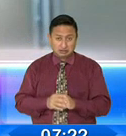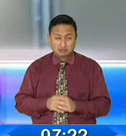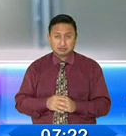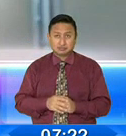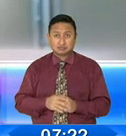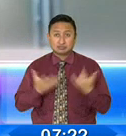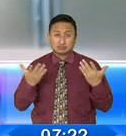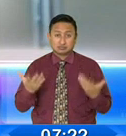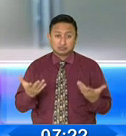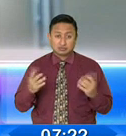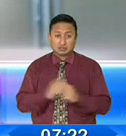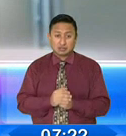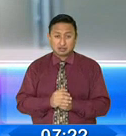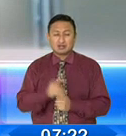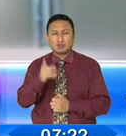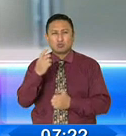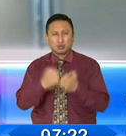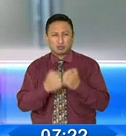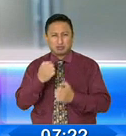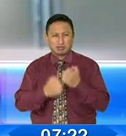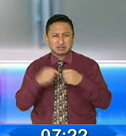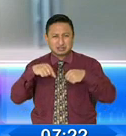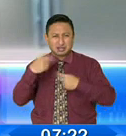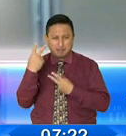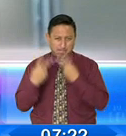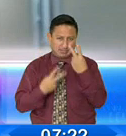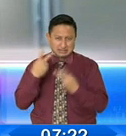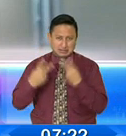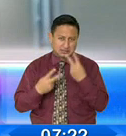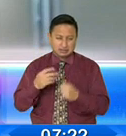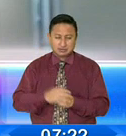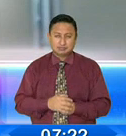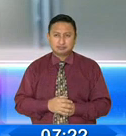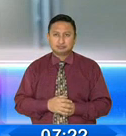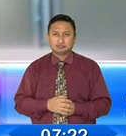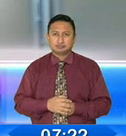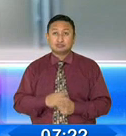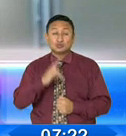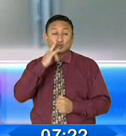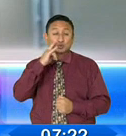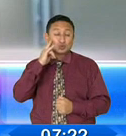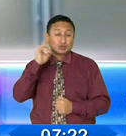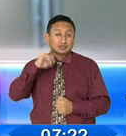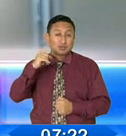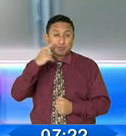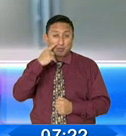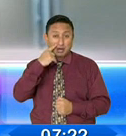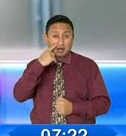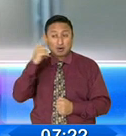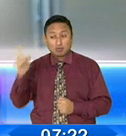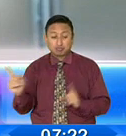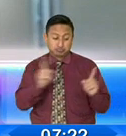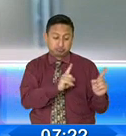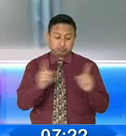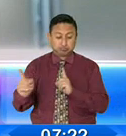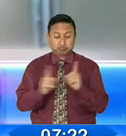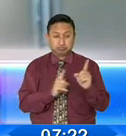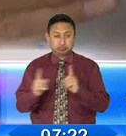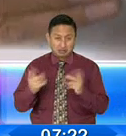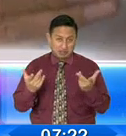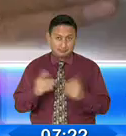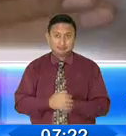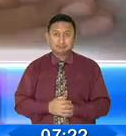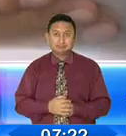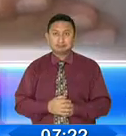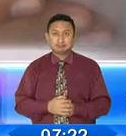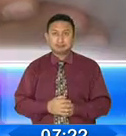hubo muchos conflictos alrededor de las visitas que los niños tenían que hacer a sus padres o los padres tenían que hacer a sus hijos. Pero